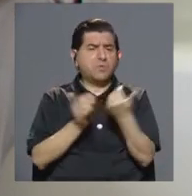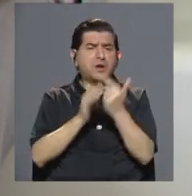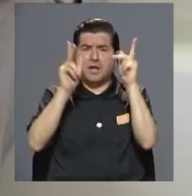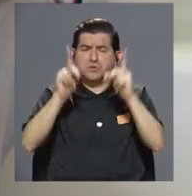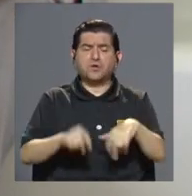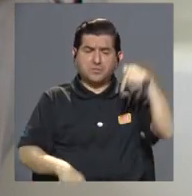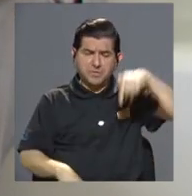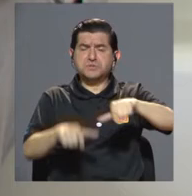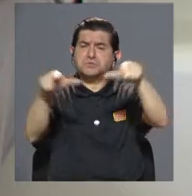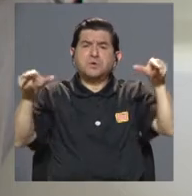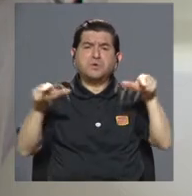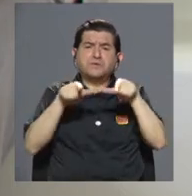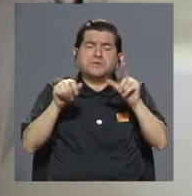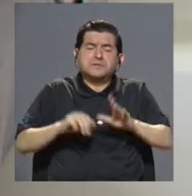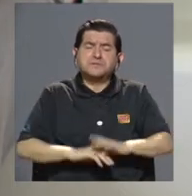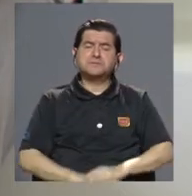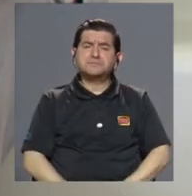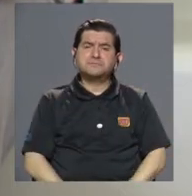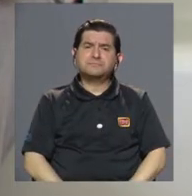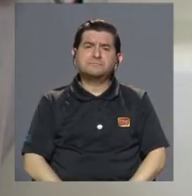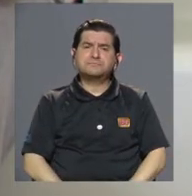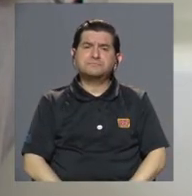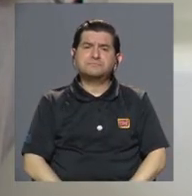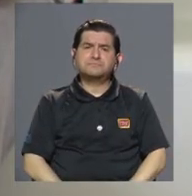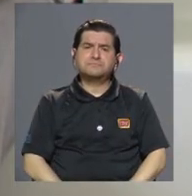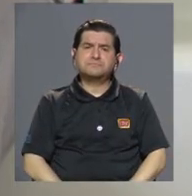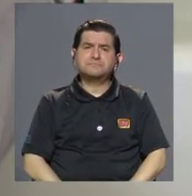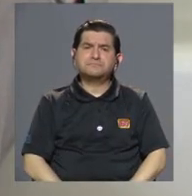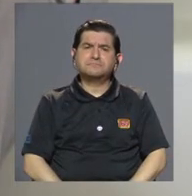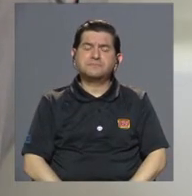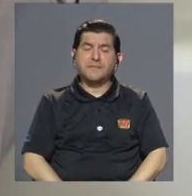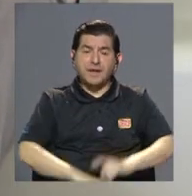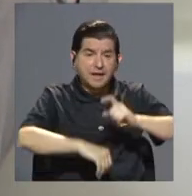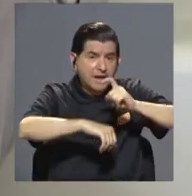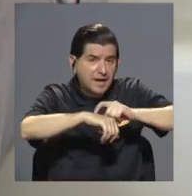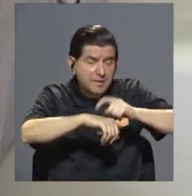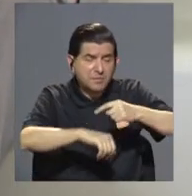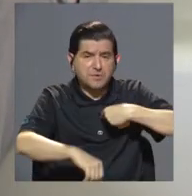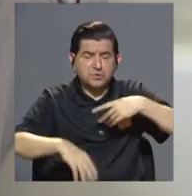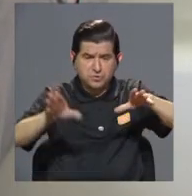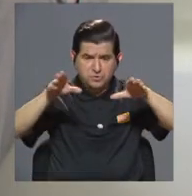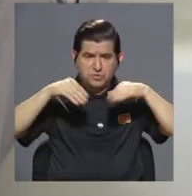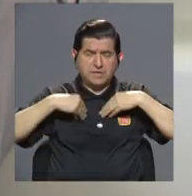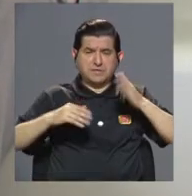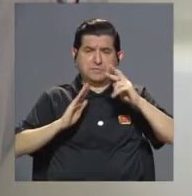todos los que están aquí. Y en ese sentido, desde el momento en que yo asumo mi